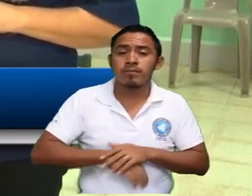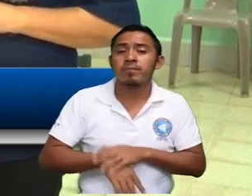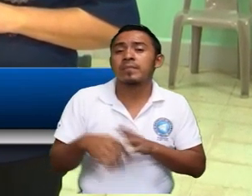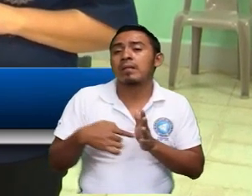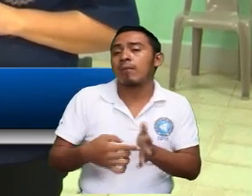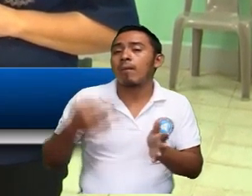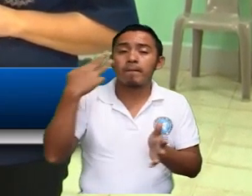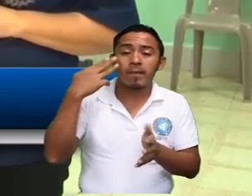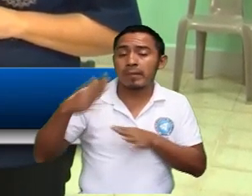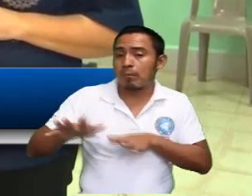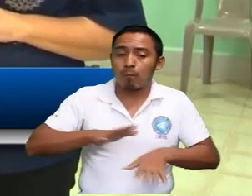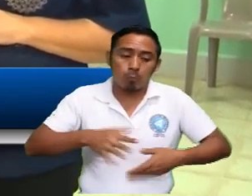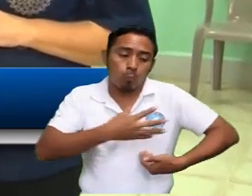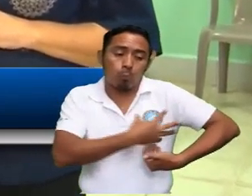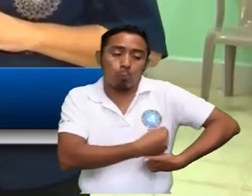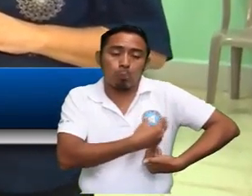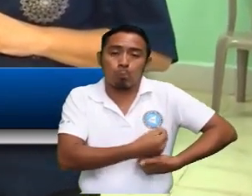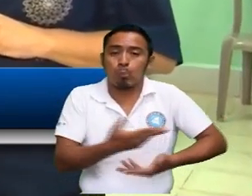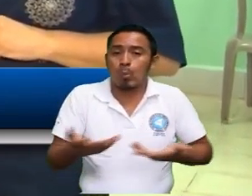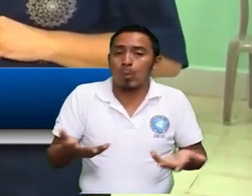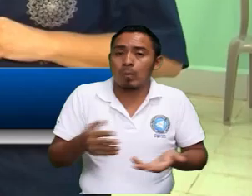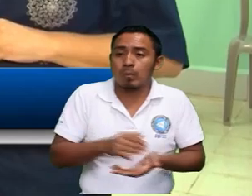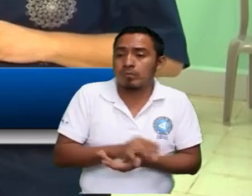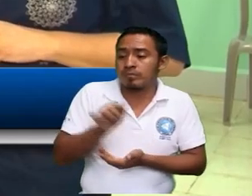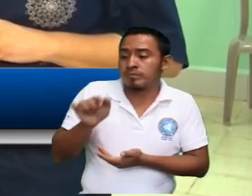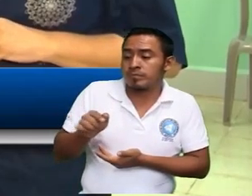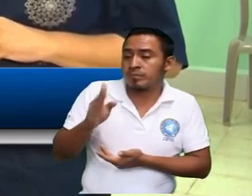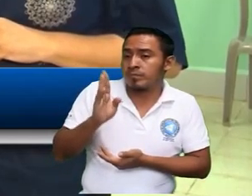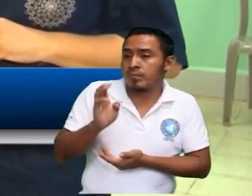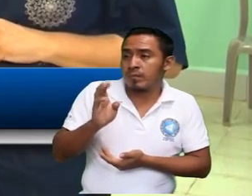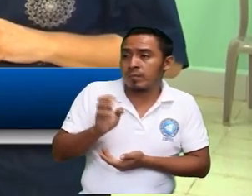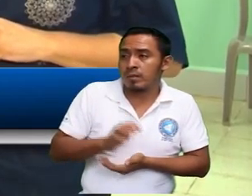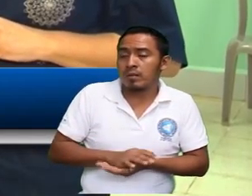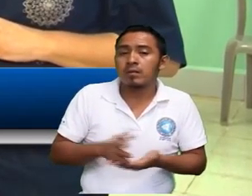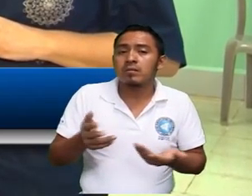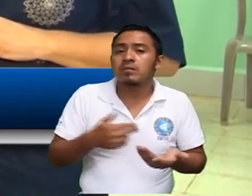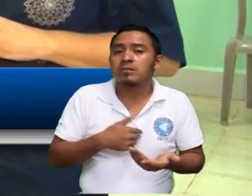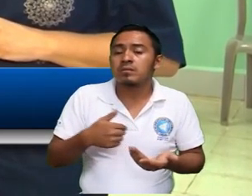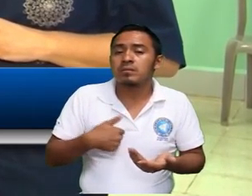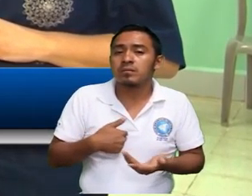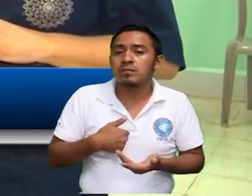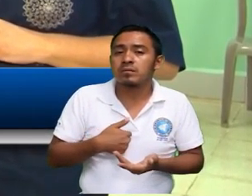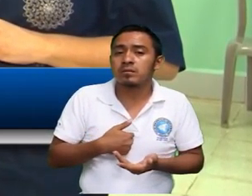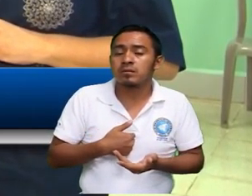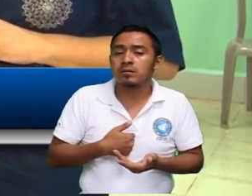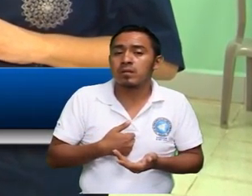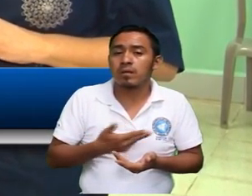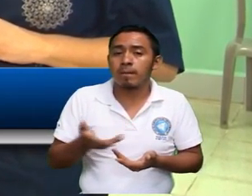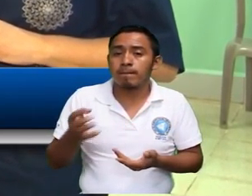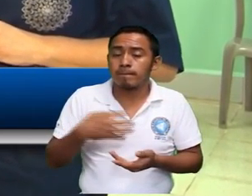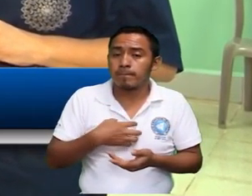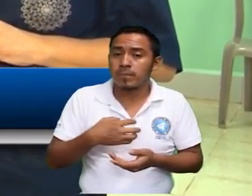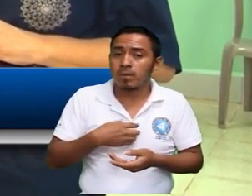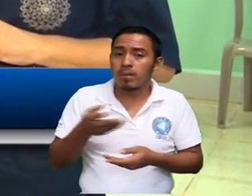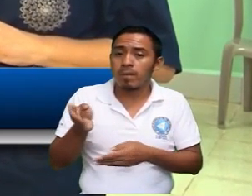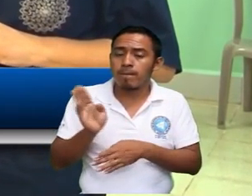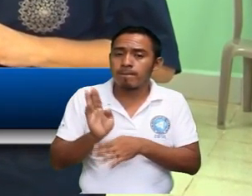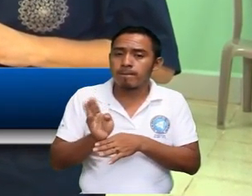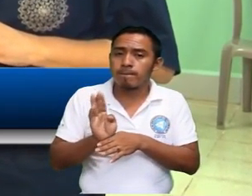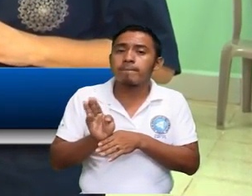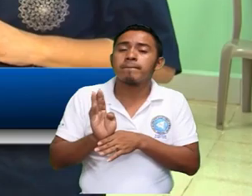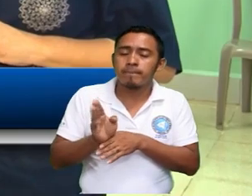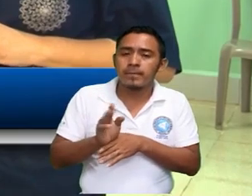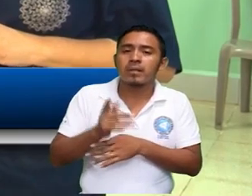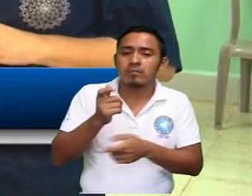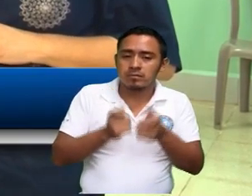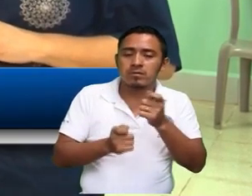pueda dar pecho, como en el caso de este bebé, ¿se utiliza leche de banco de leche? Utilizamos leche de banco de